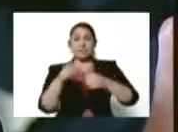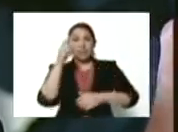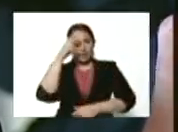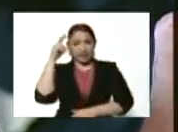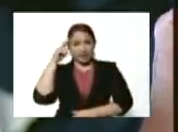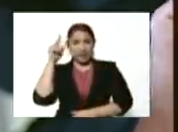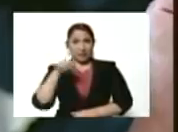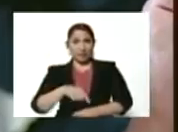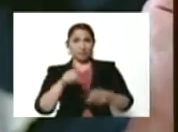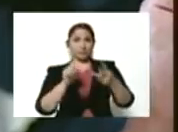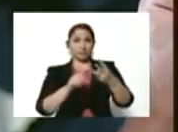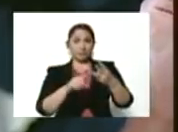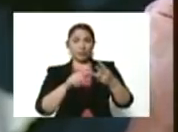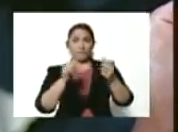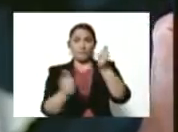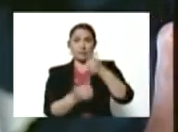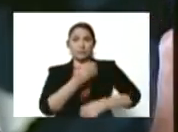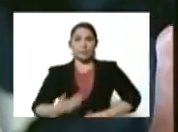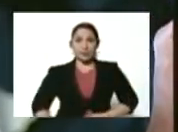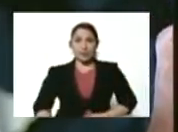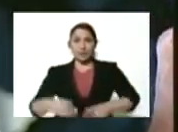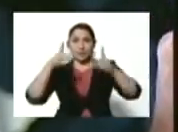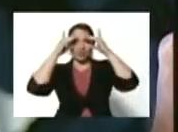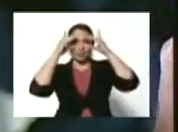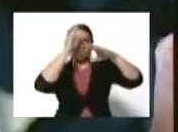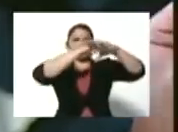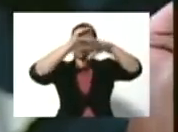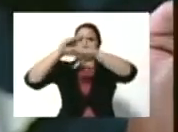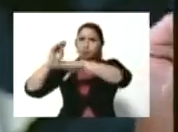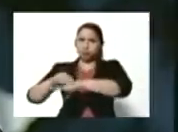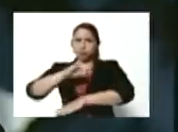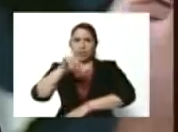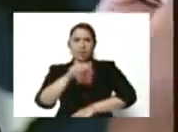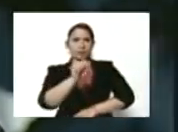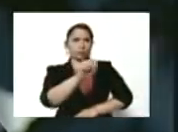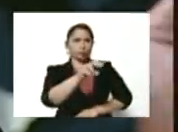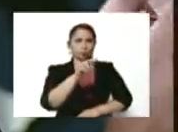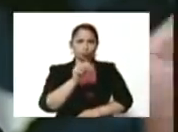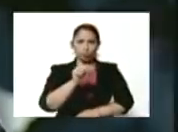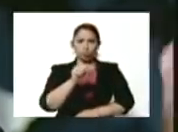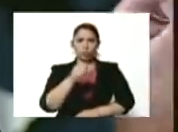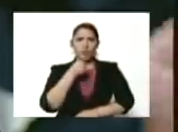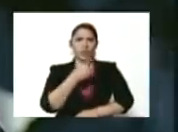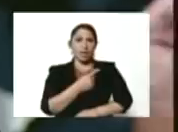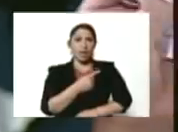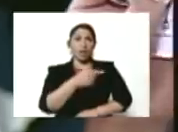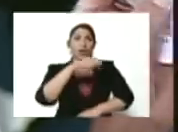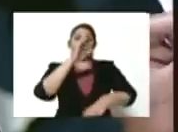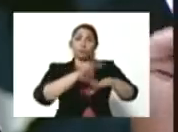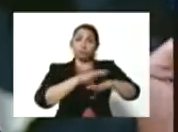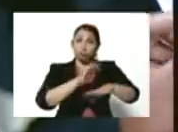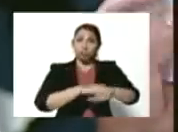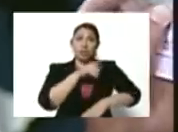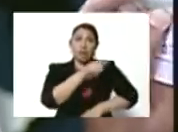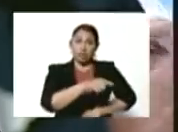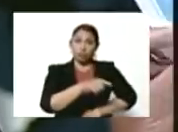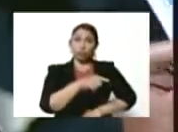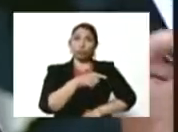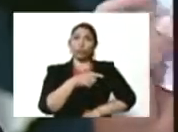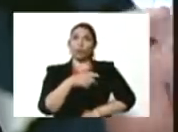la vicepresidenta del Cieloína Rodríguez, convocaron a Jesús Silva y le dijeron que estaban ocurriendo hechos muy